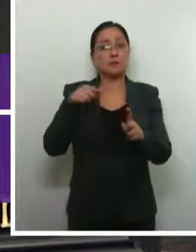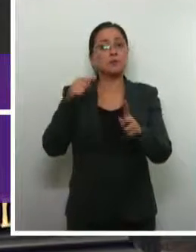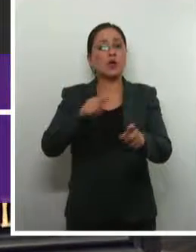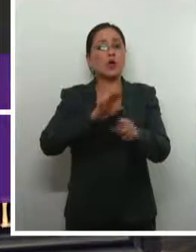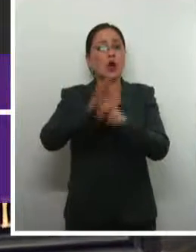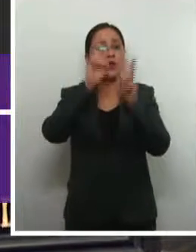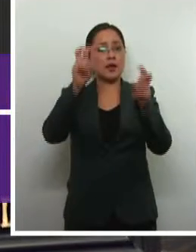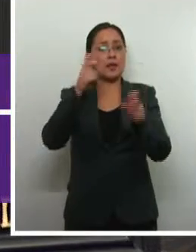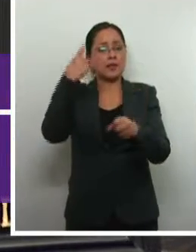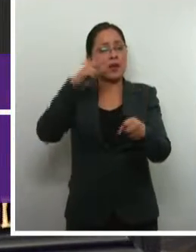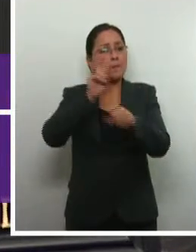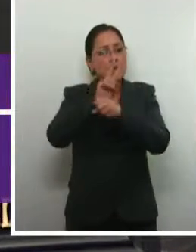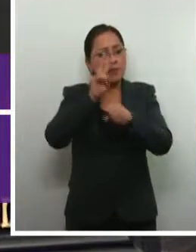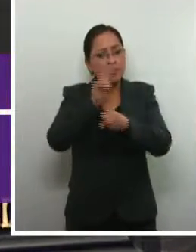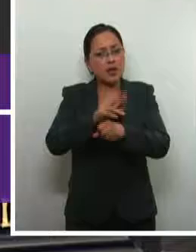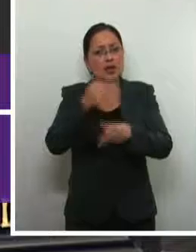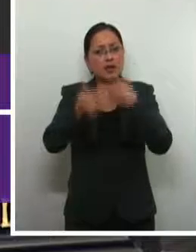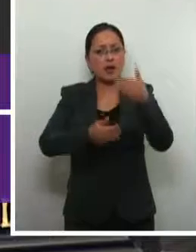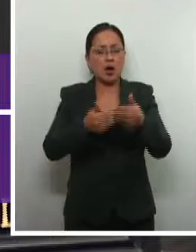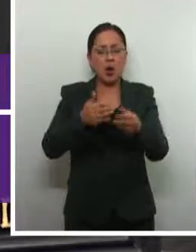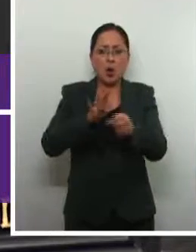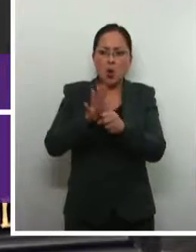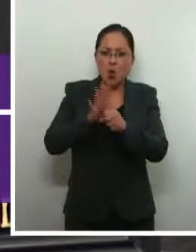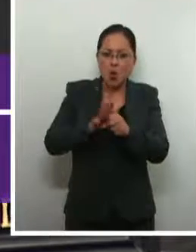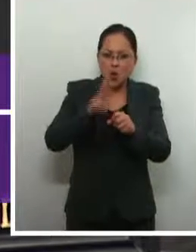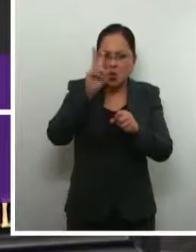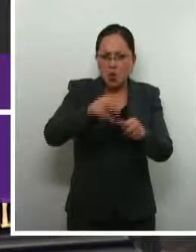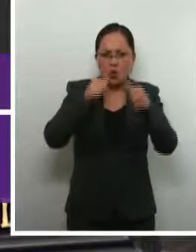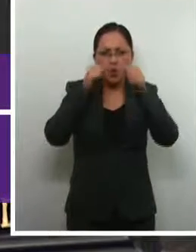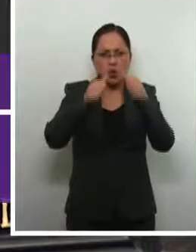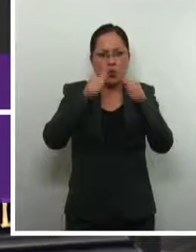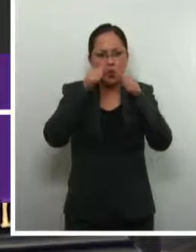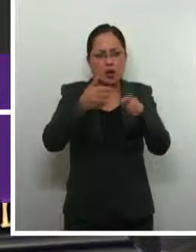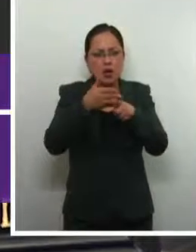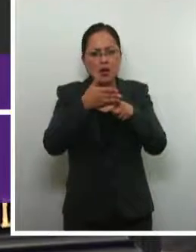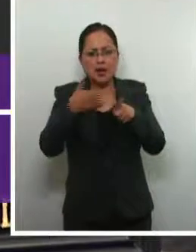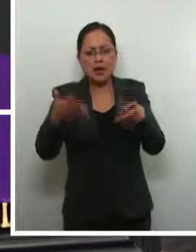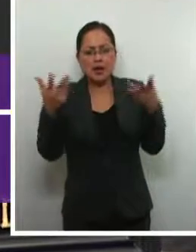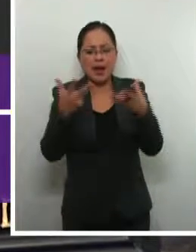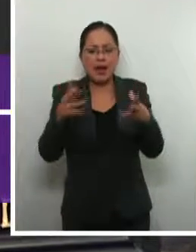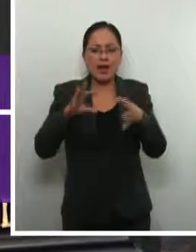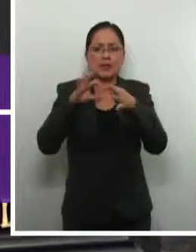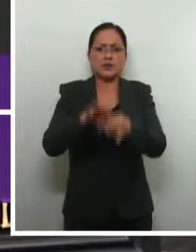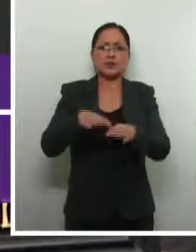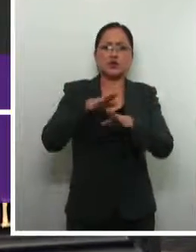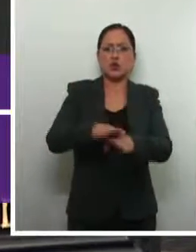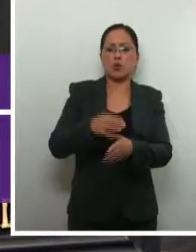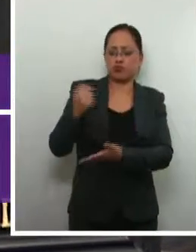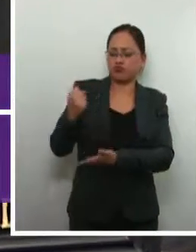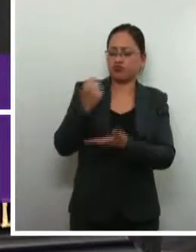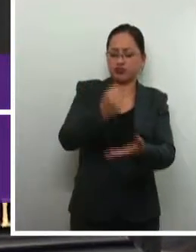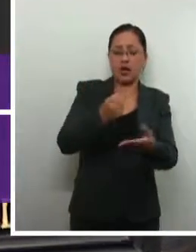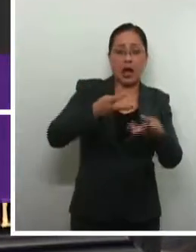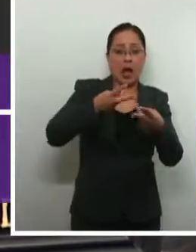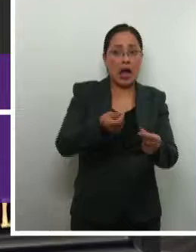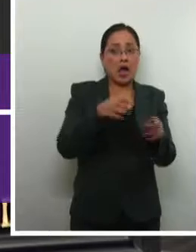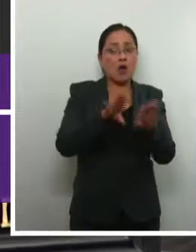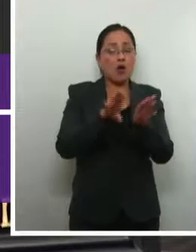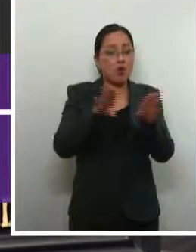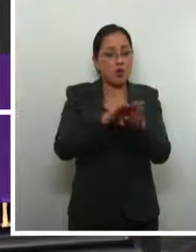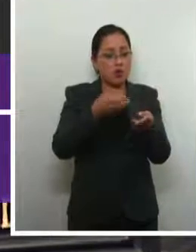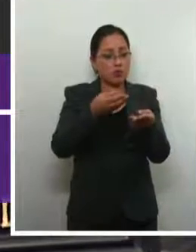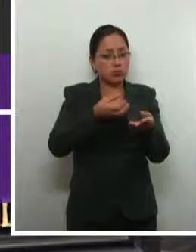la supervisión, con la vigilancia del ejercicio de los recursos públicos,